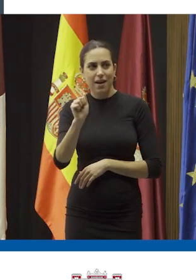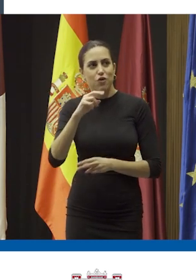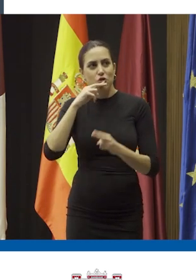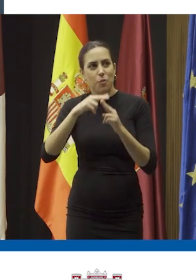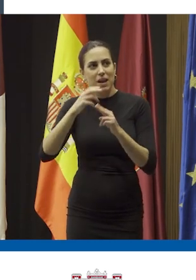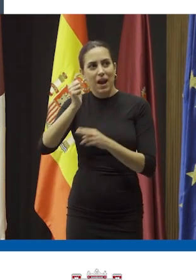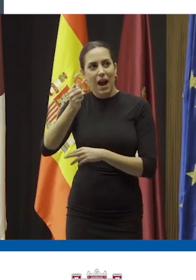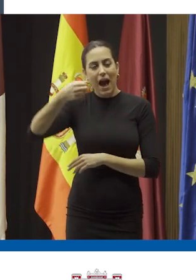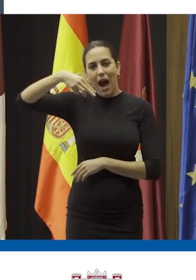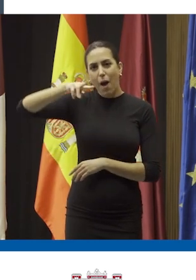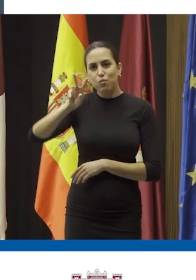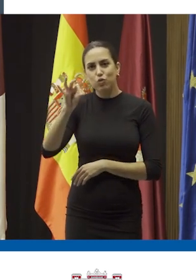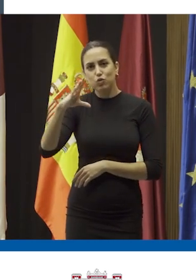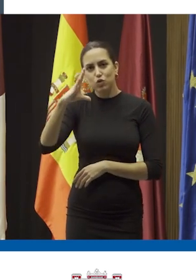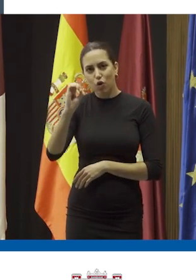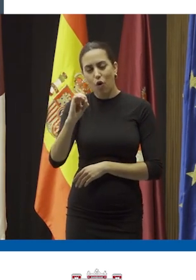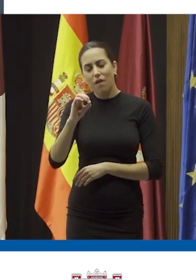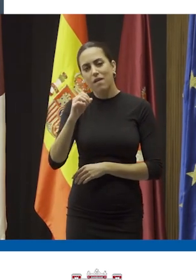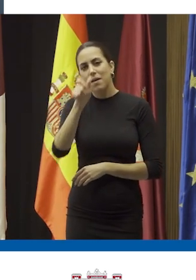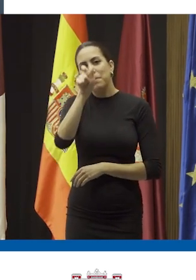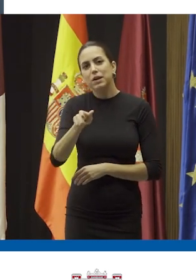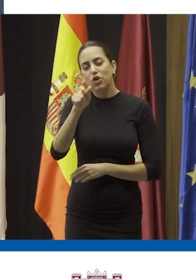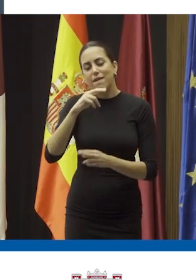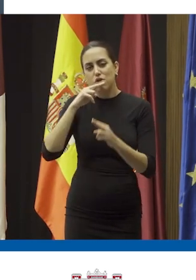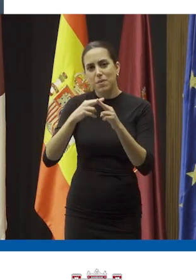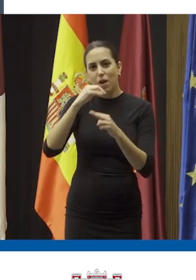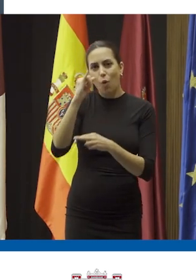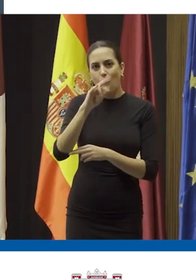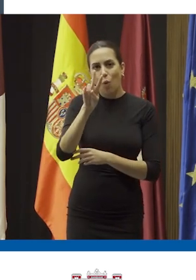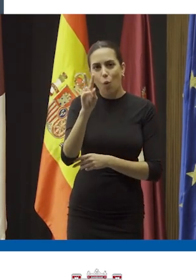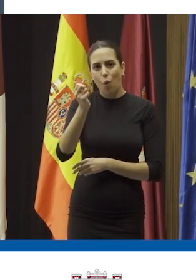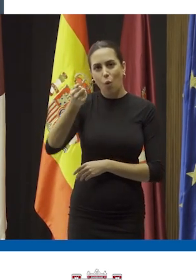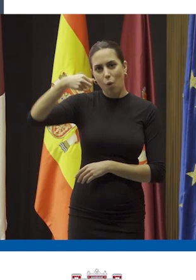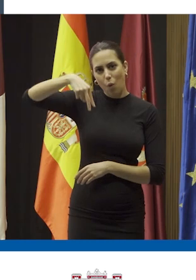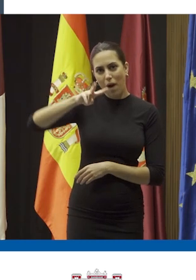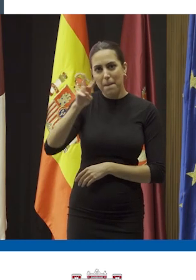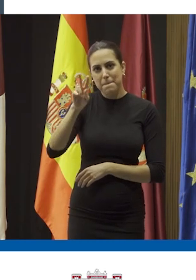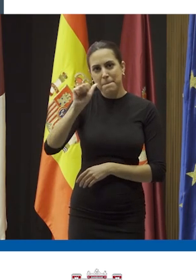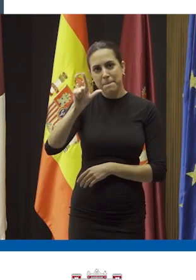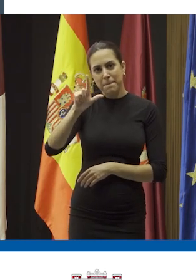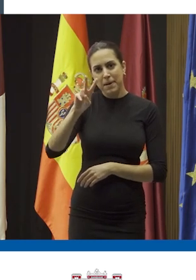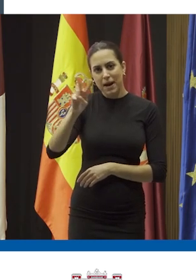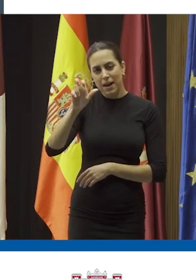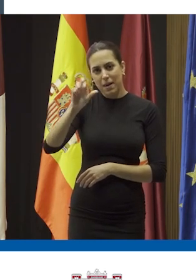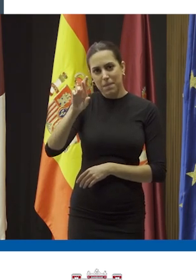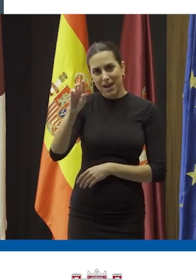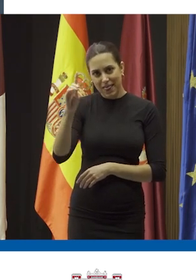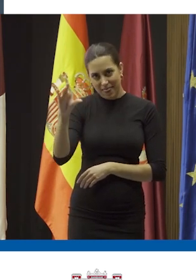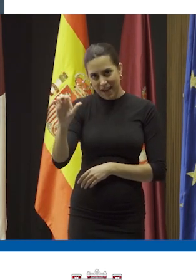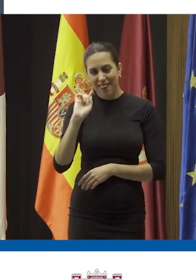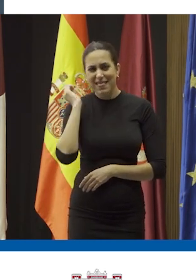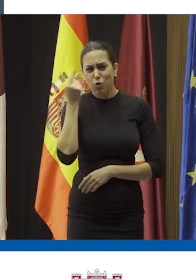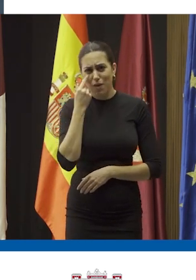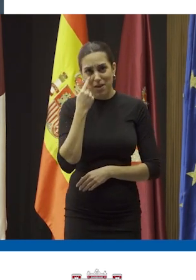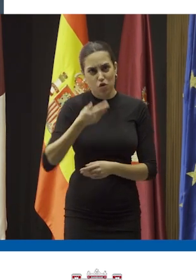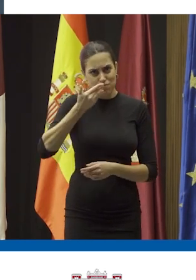Juan Valverde de Amusco. Hizo descubrimientos anatómicos con la disección prácticamente como Vesalio. Pero claro,